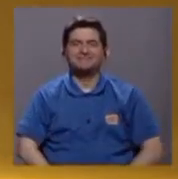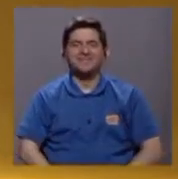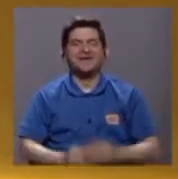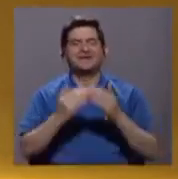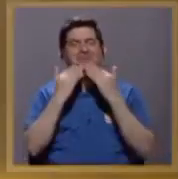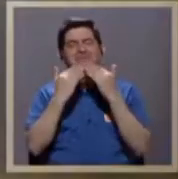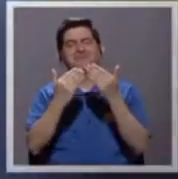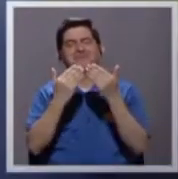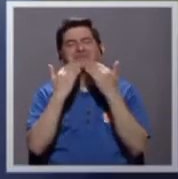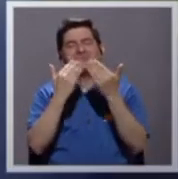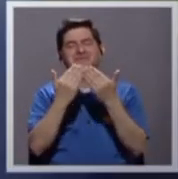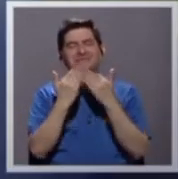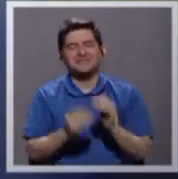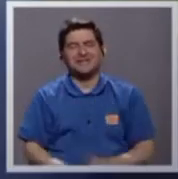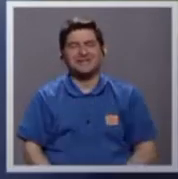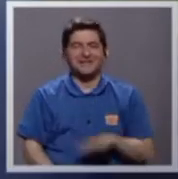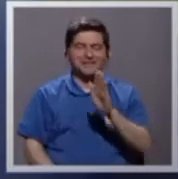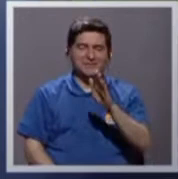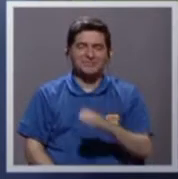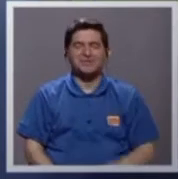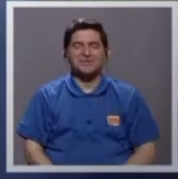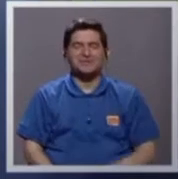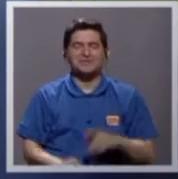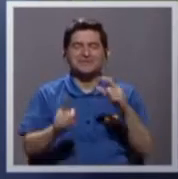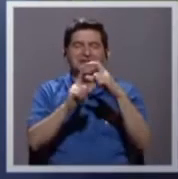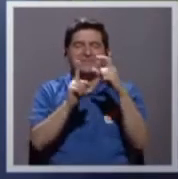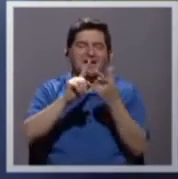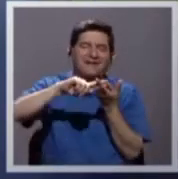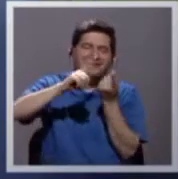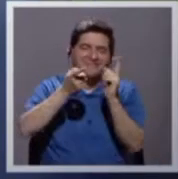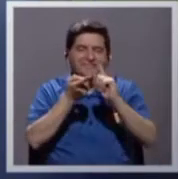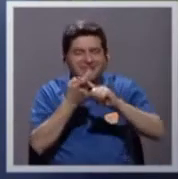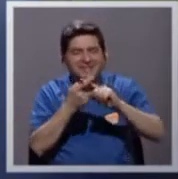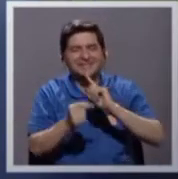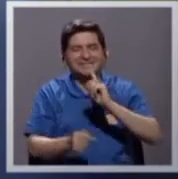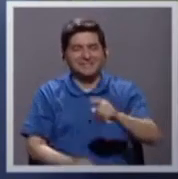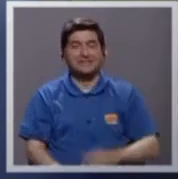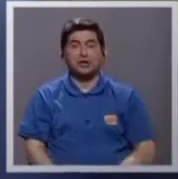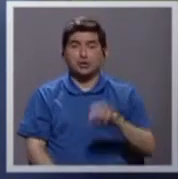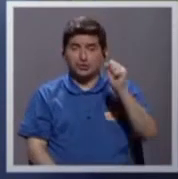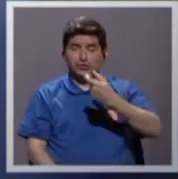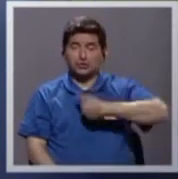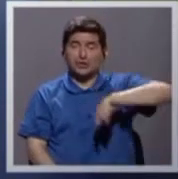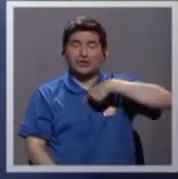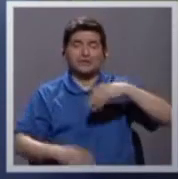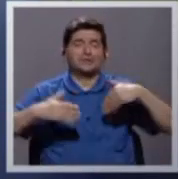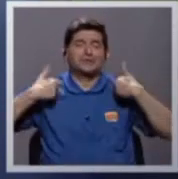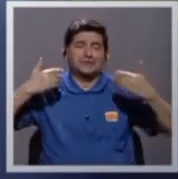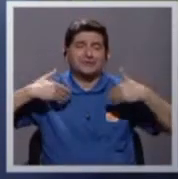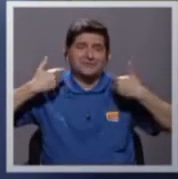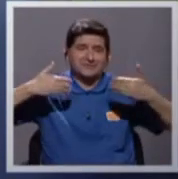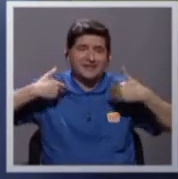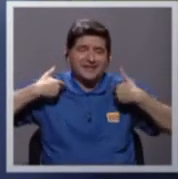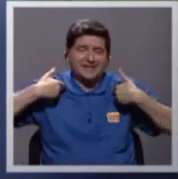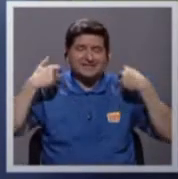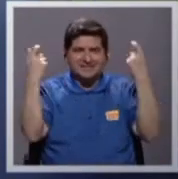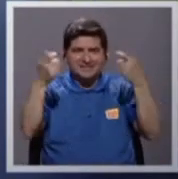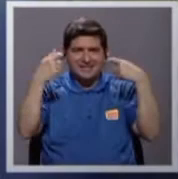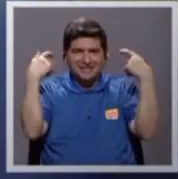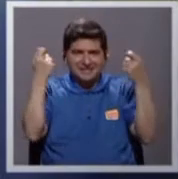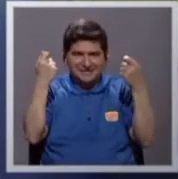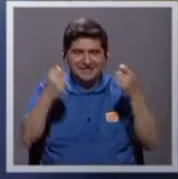Muchas gracias por las palabras muy amigables. Y sí, gracias. Somos felicísimos por la celebración